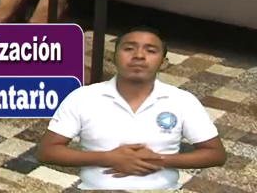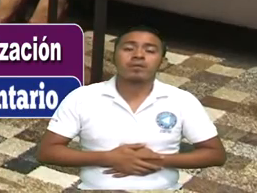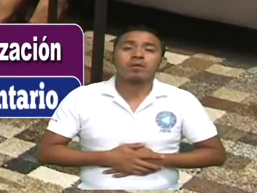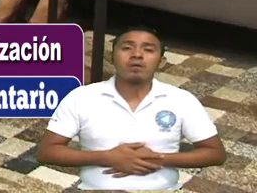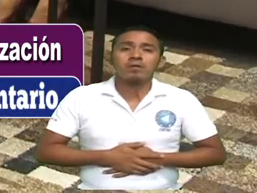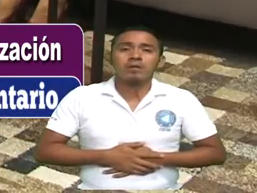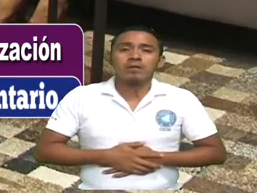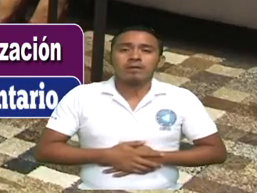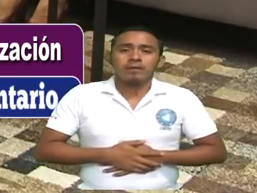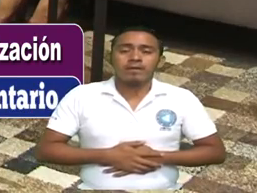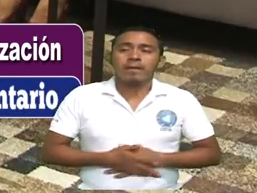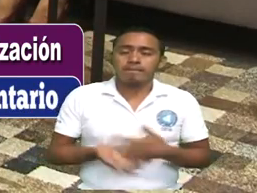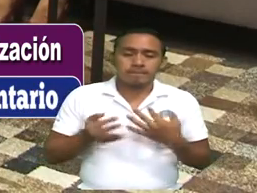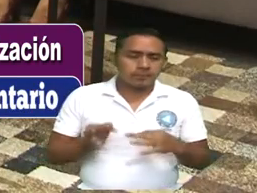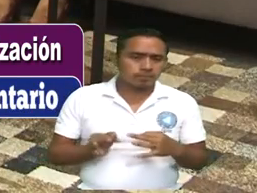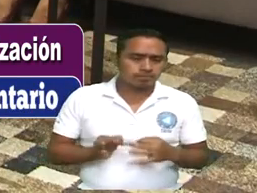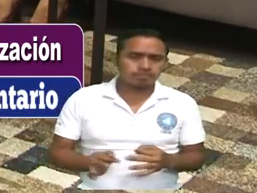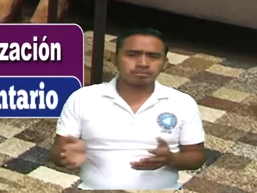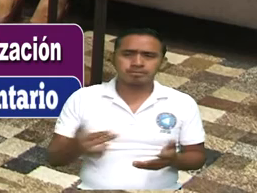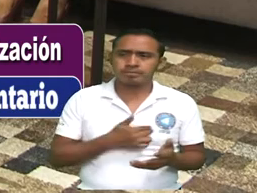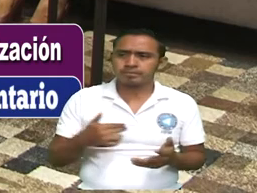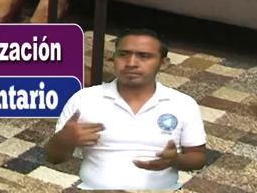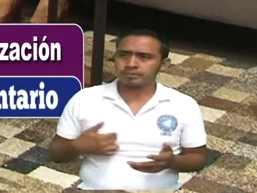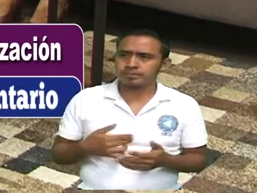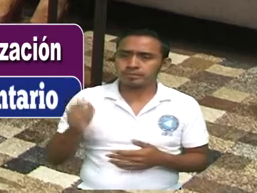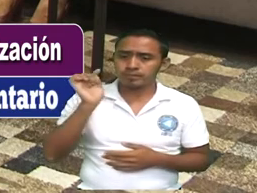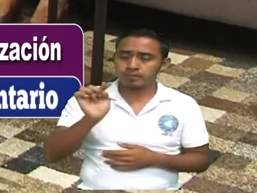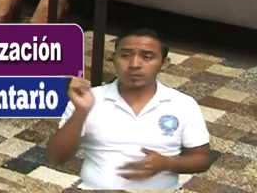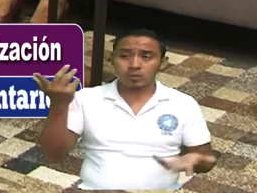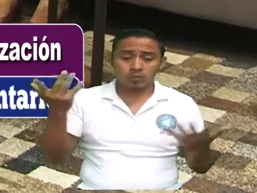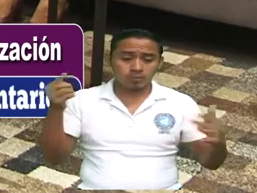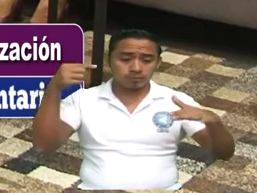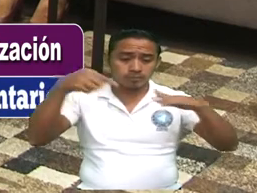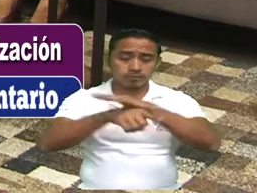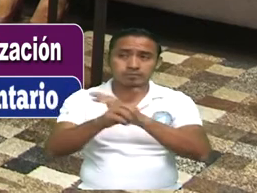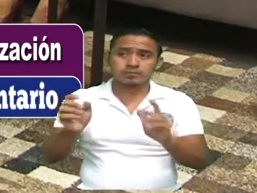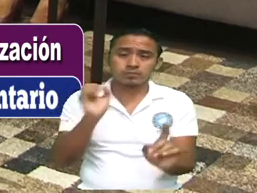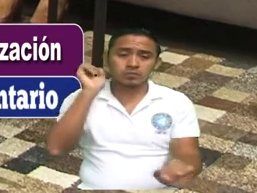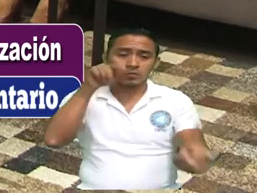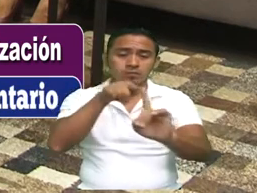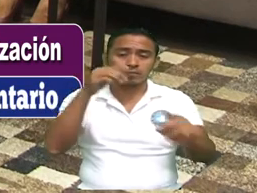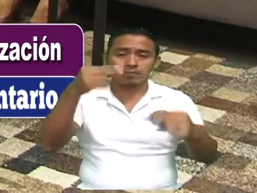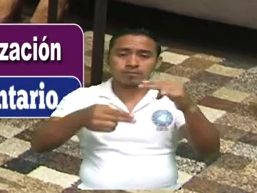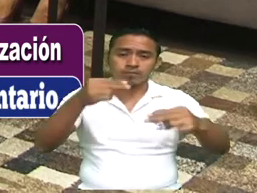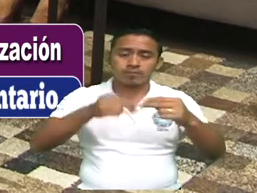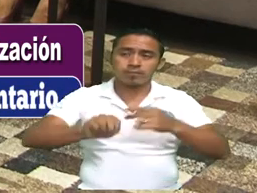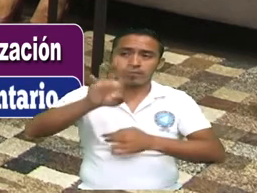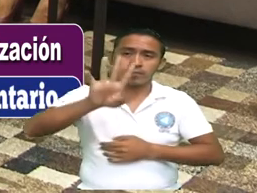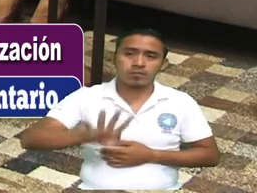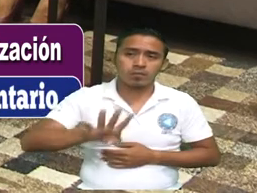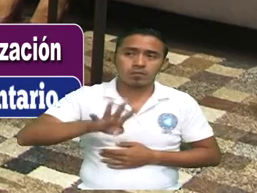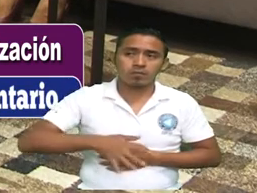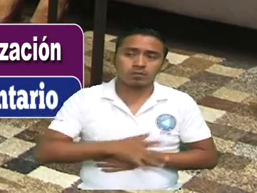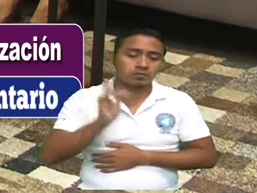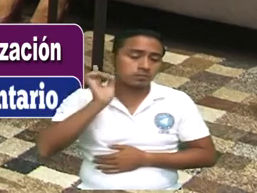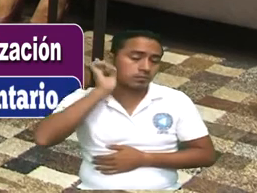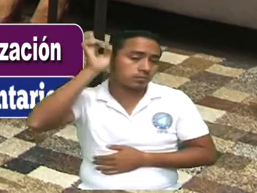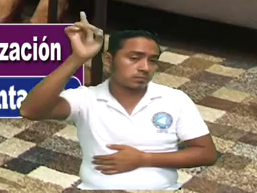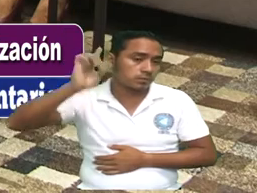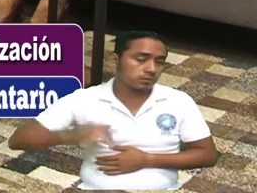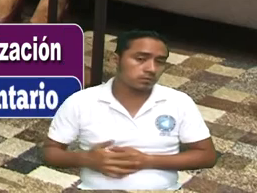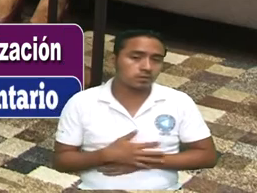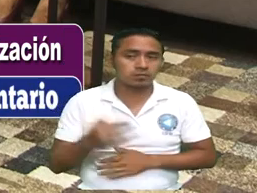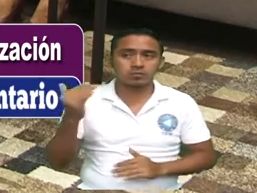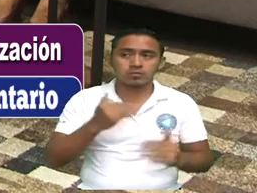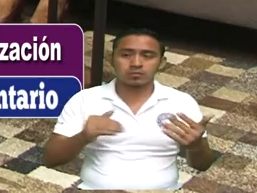bueno, en este sentido, bueno, retomando una de las metas del objetivo número 4 de desarrollo